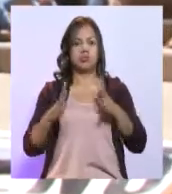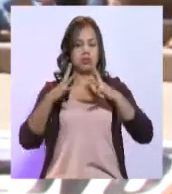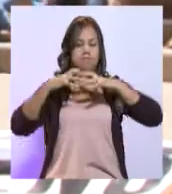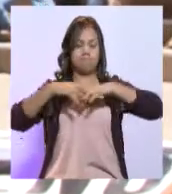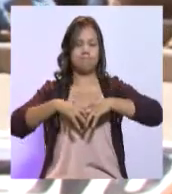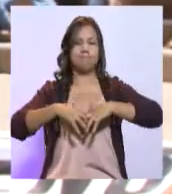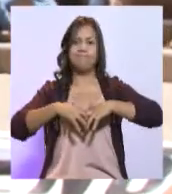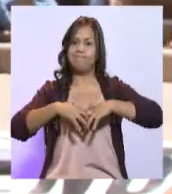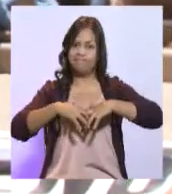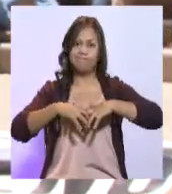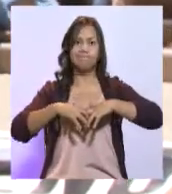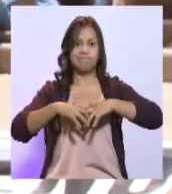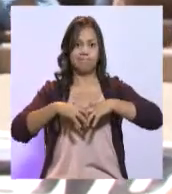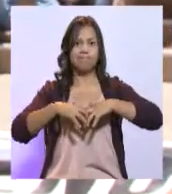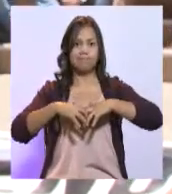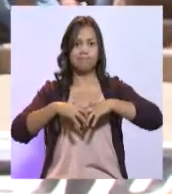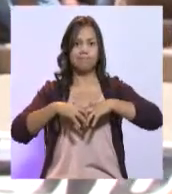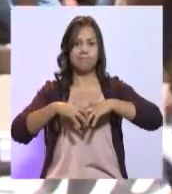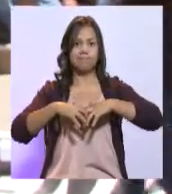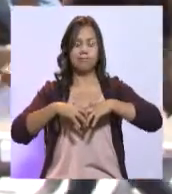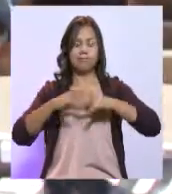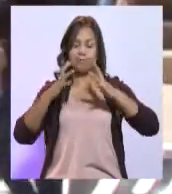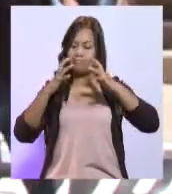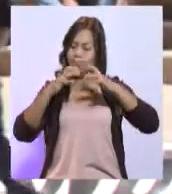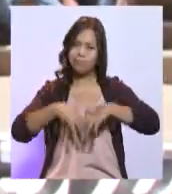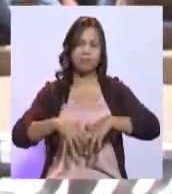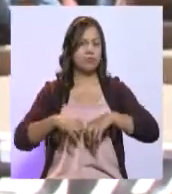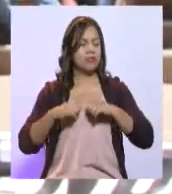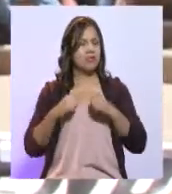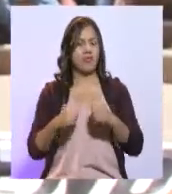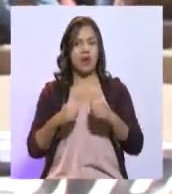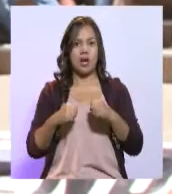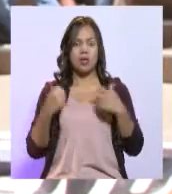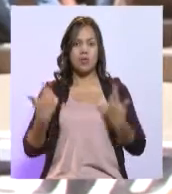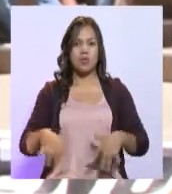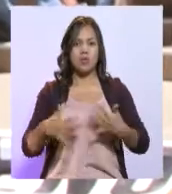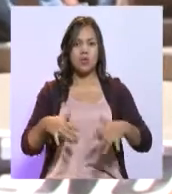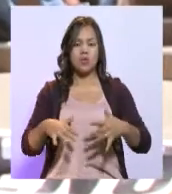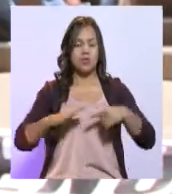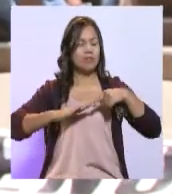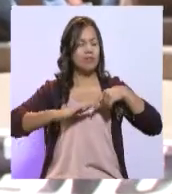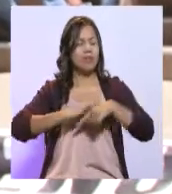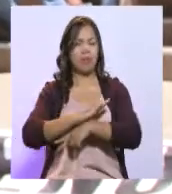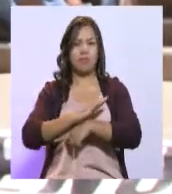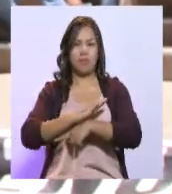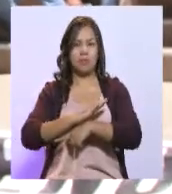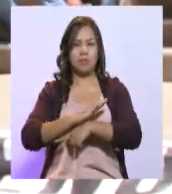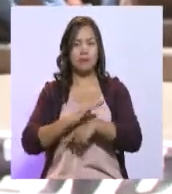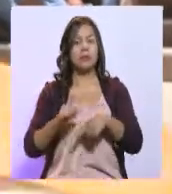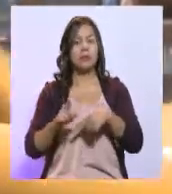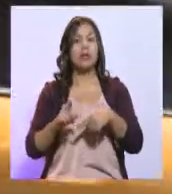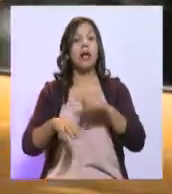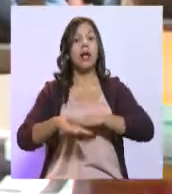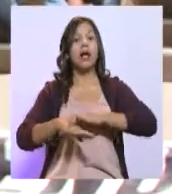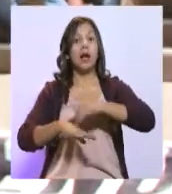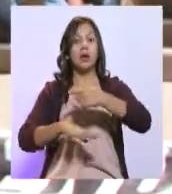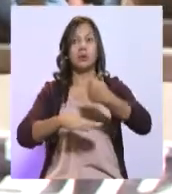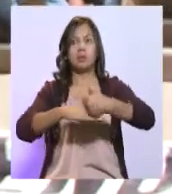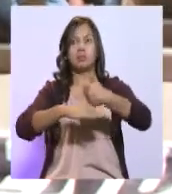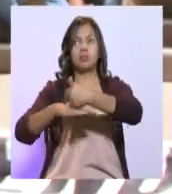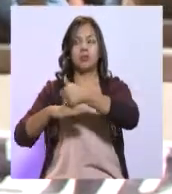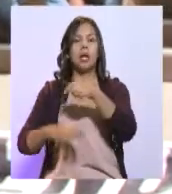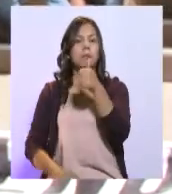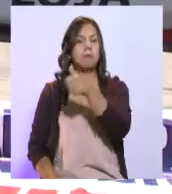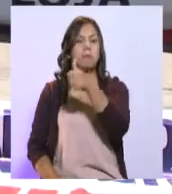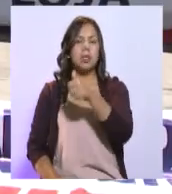caótica, ¿sí? Se ha hundido en una crisis sumamente profunda, realmente porque las autoridades la han llevado a